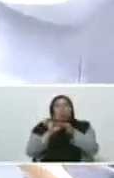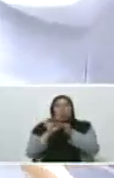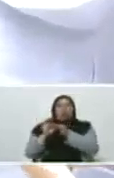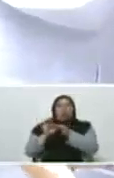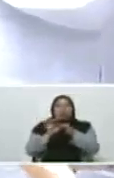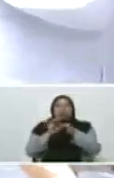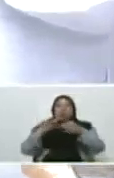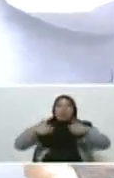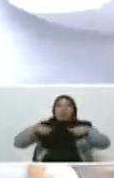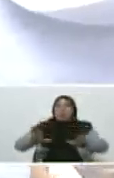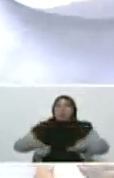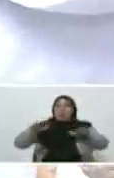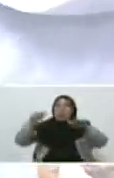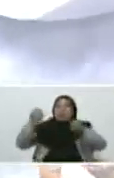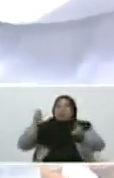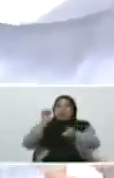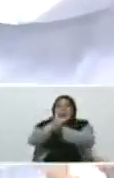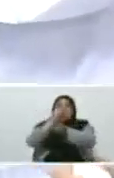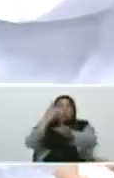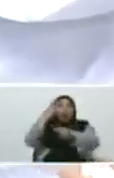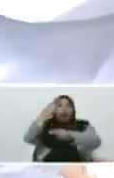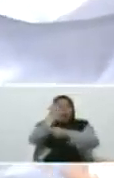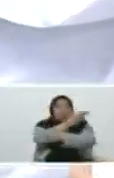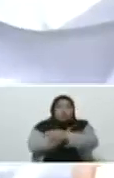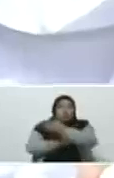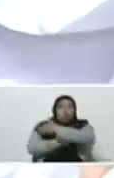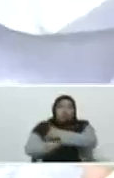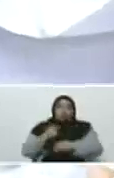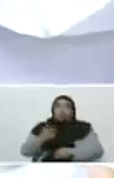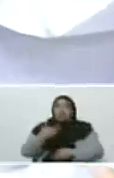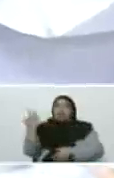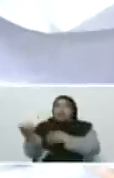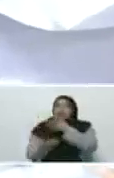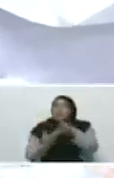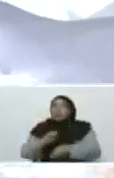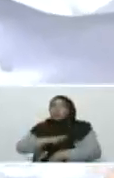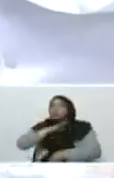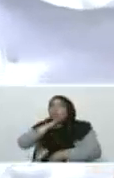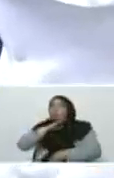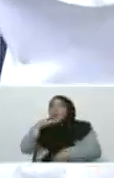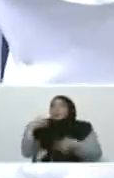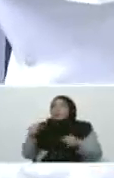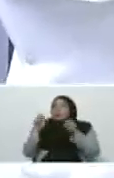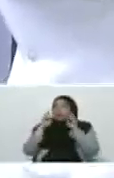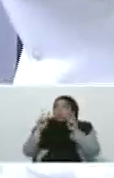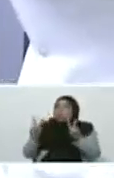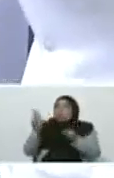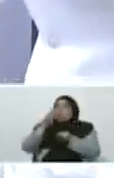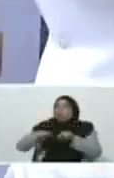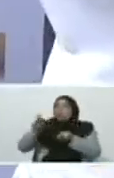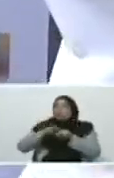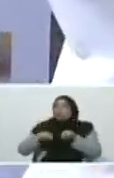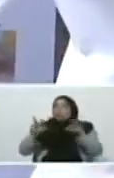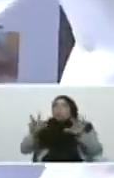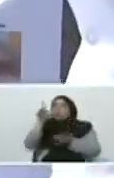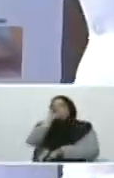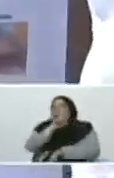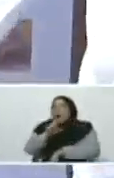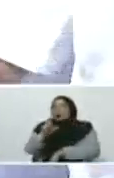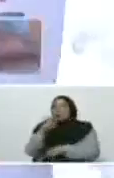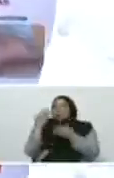y le salvamos la amputación. Quemaduras que tiene un gran impacto. Miren la quemadura. Vea esa quemadura de un niño de 8 años. Mira, y vea Silita.